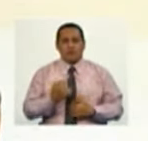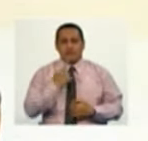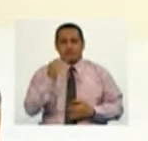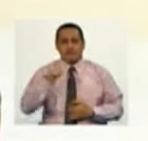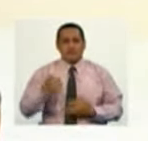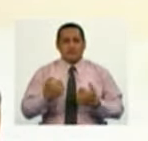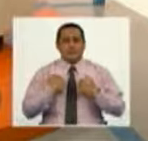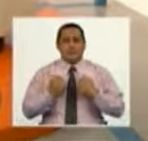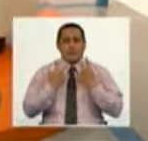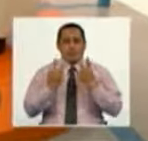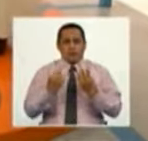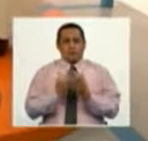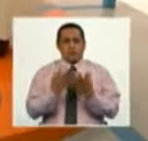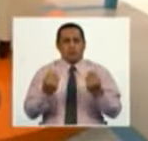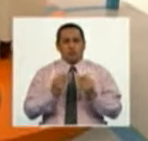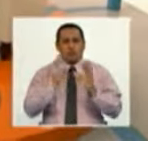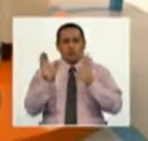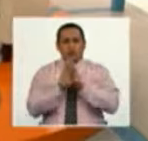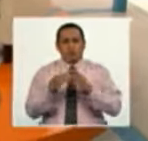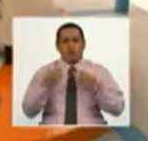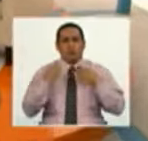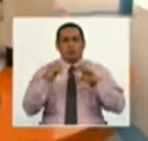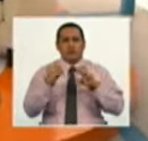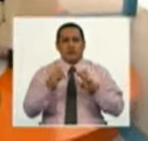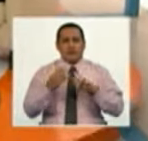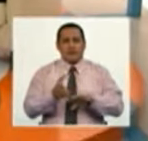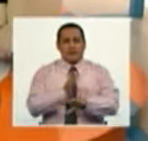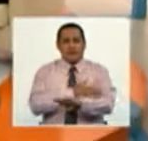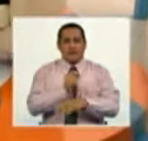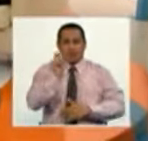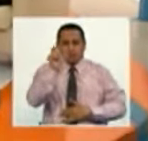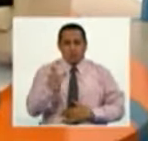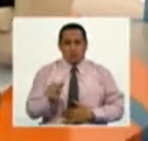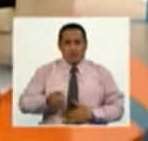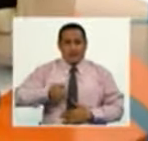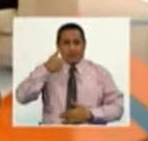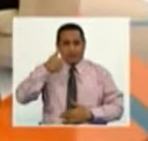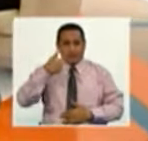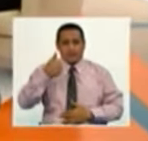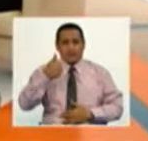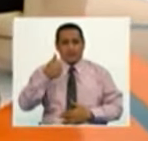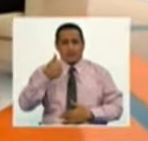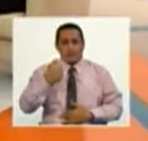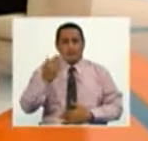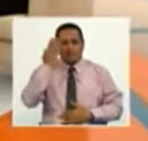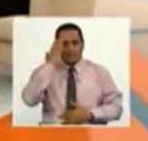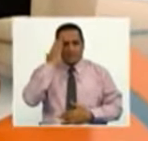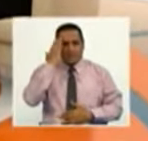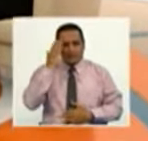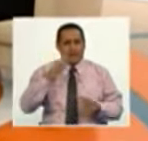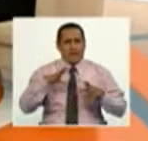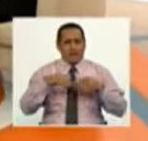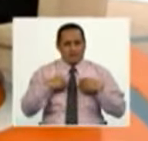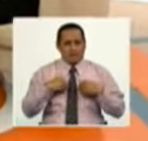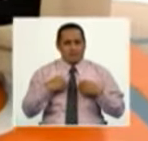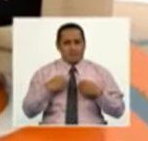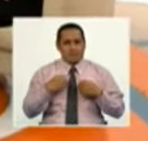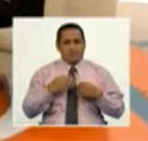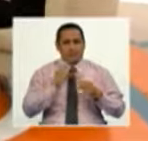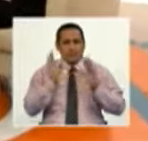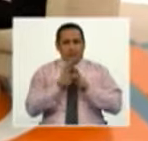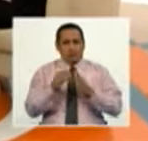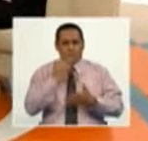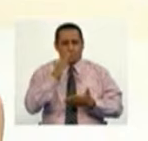Efectivamente, tiene que ver mucho con la oportunidad en la cual el empleador se da cuenta, toma